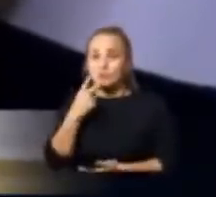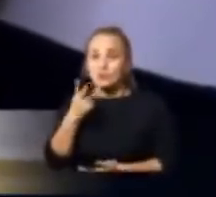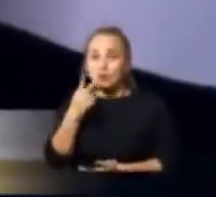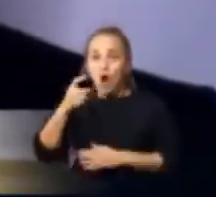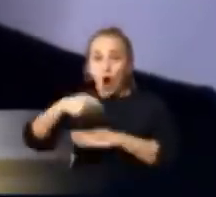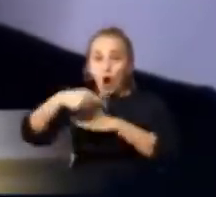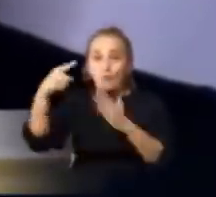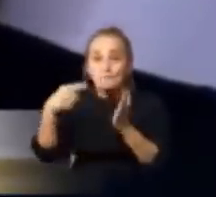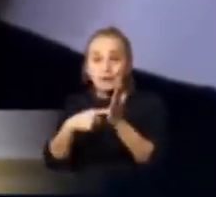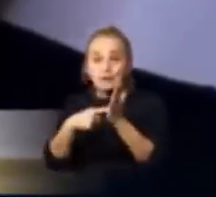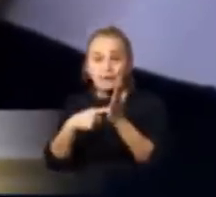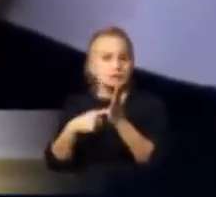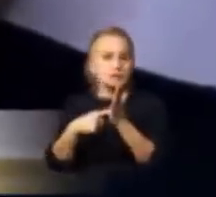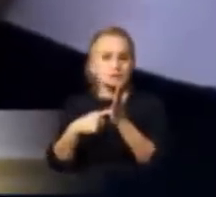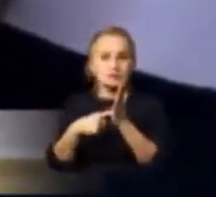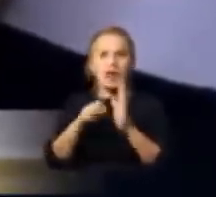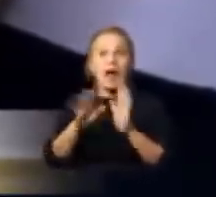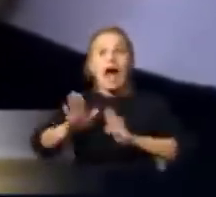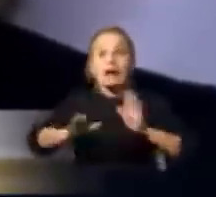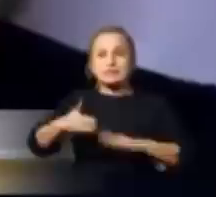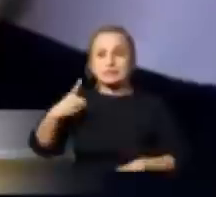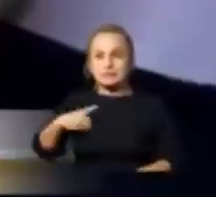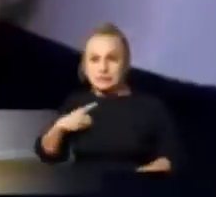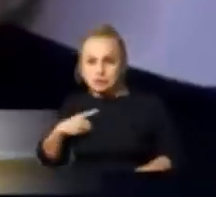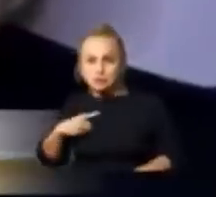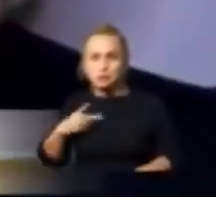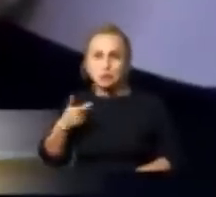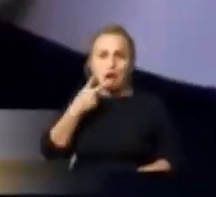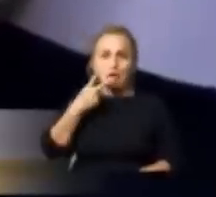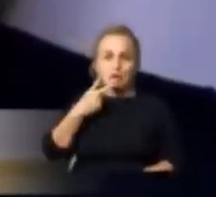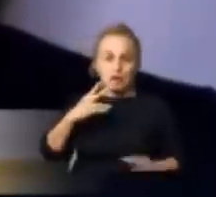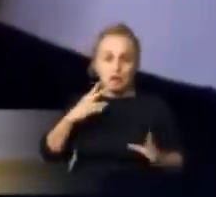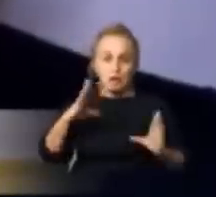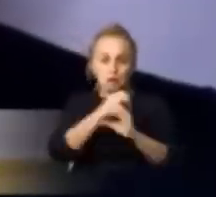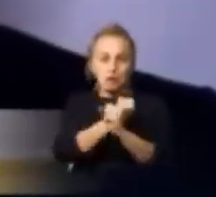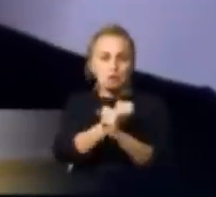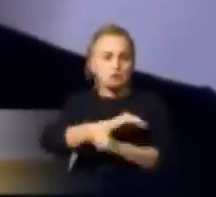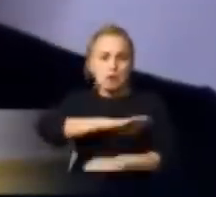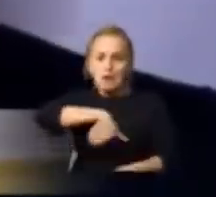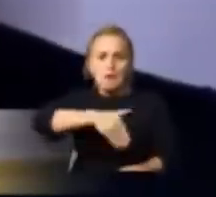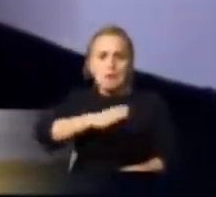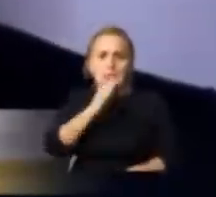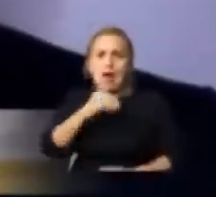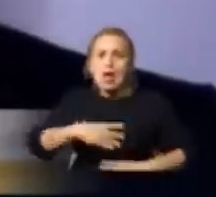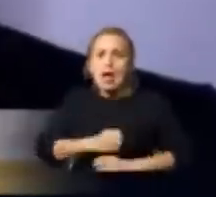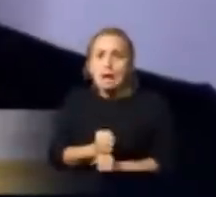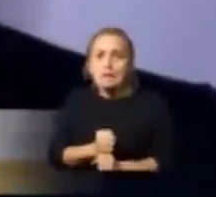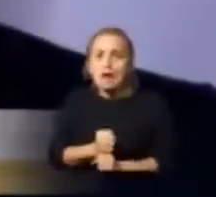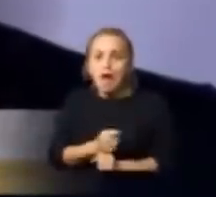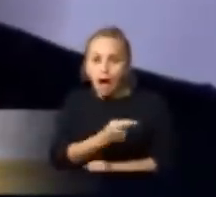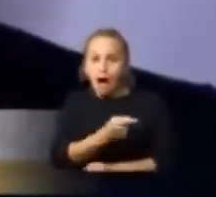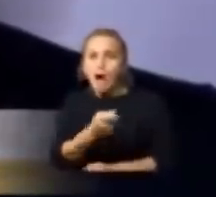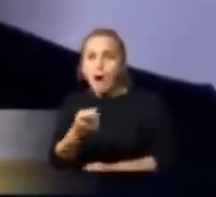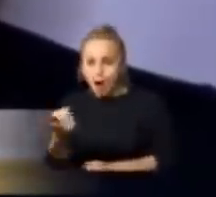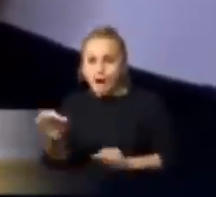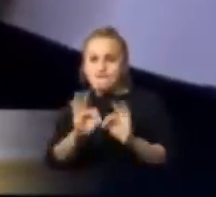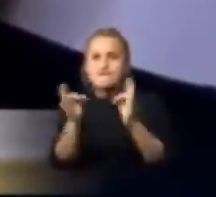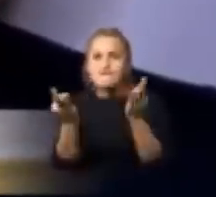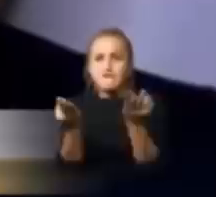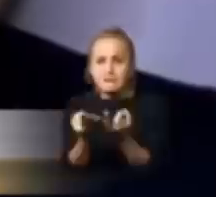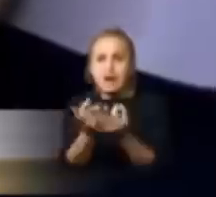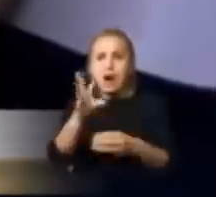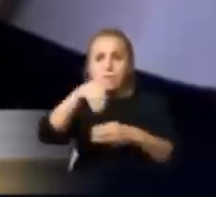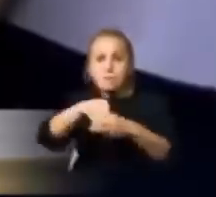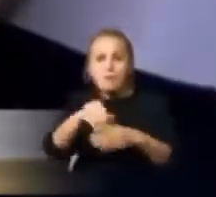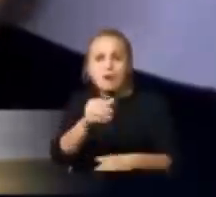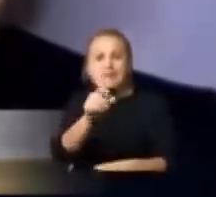al día, 2 y menos comidas al día. Eso significa que esos compatriotas, que son aproximadamente